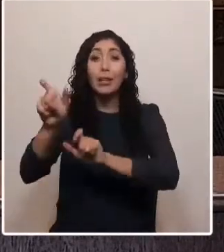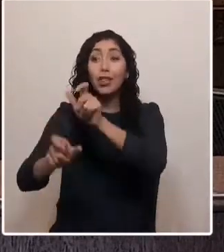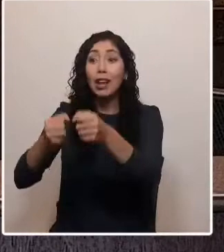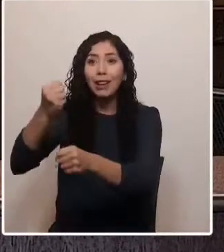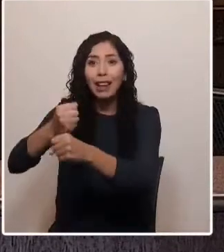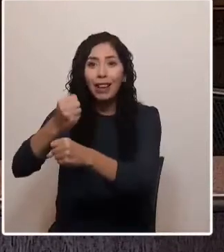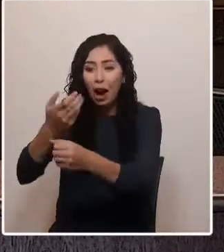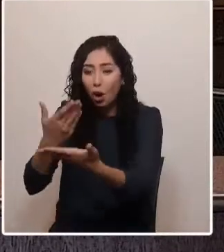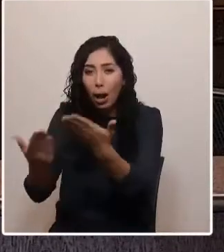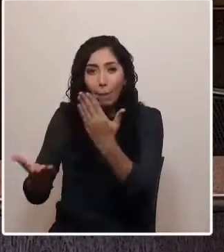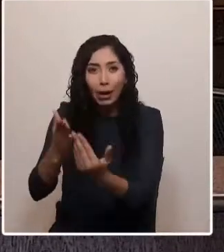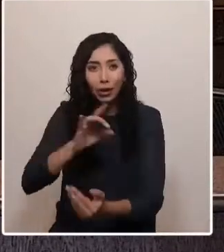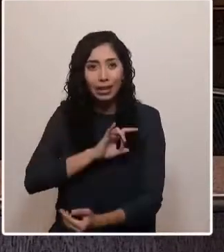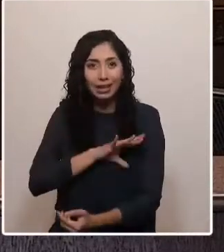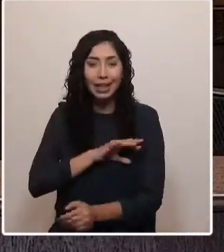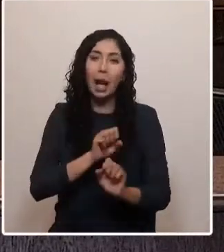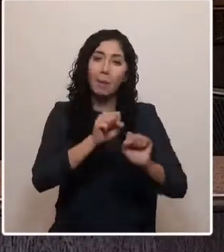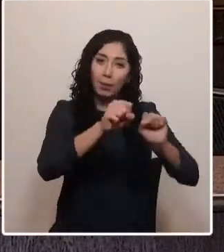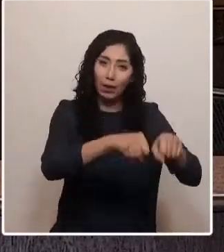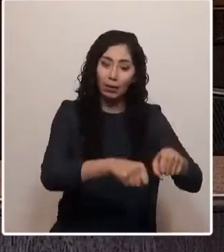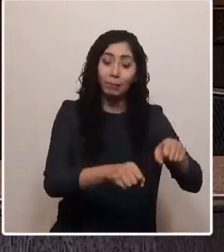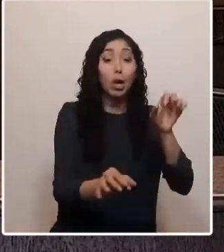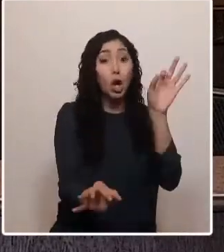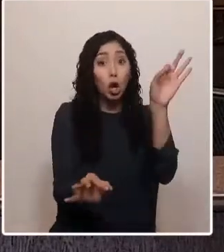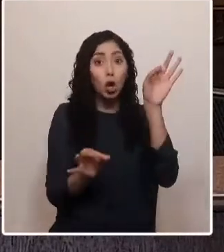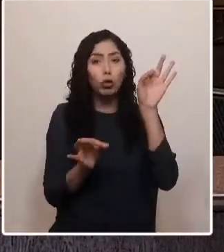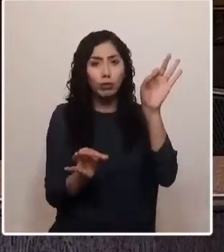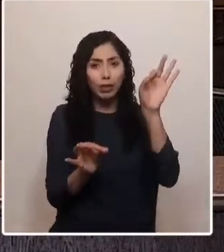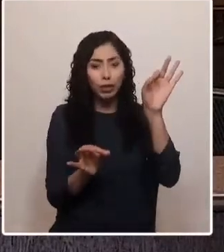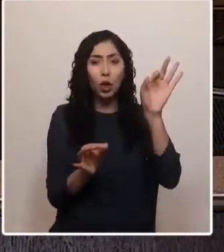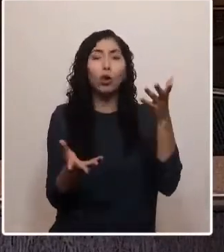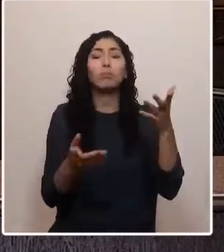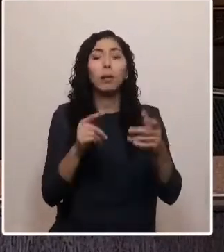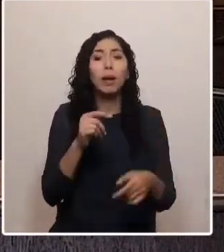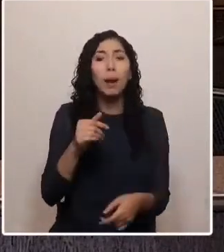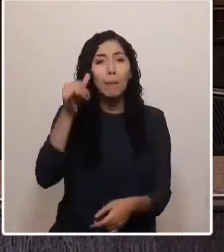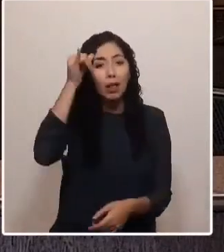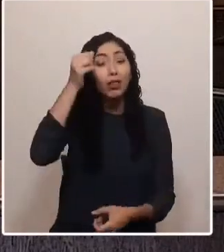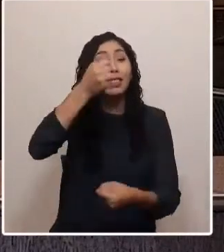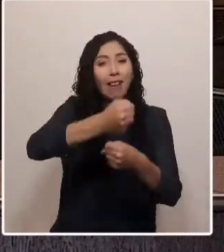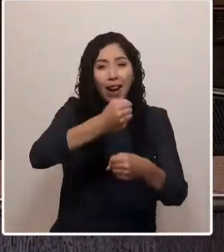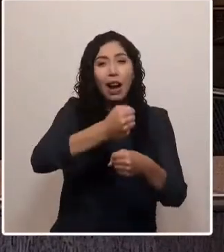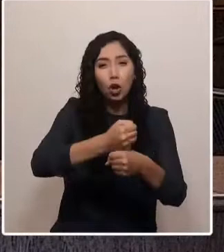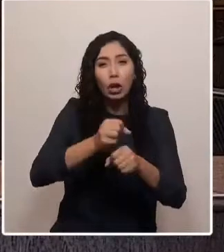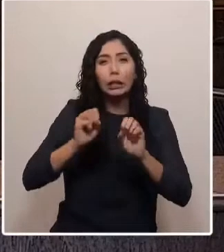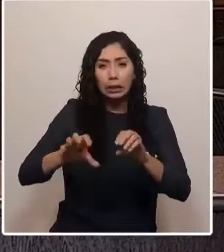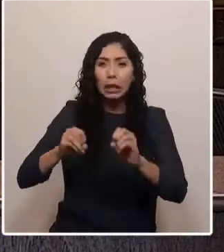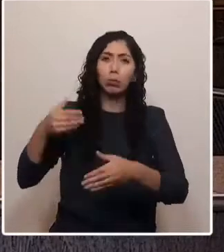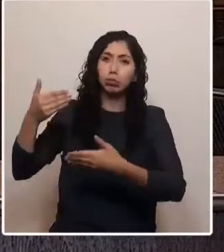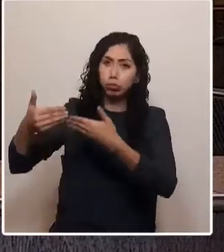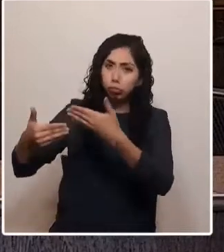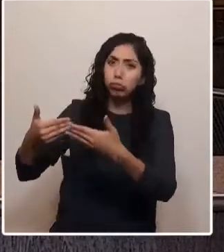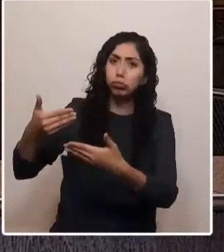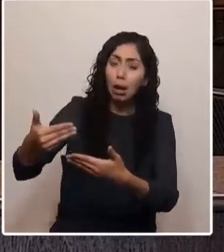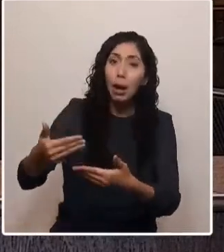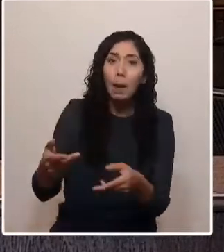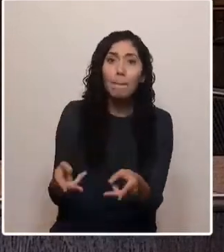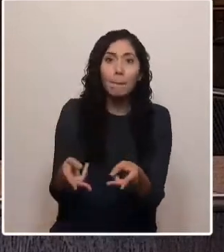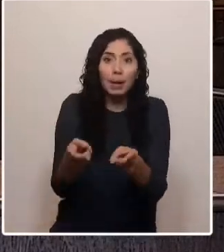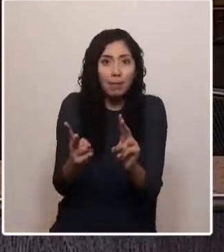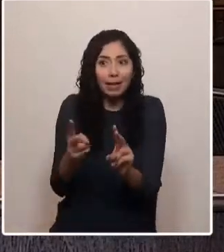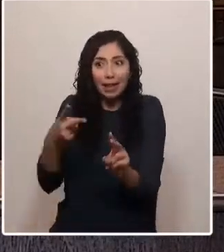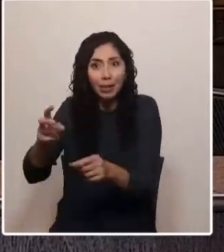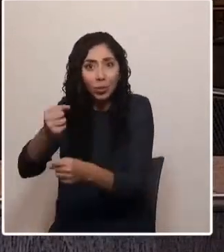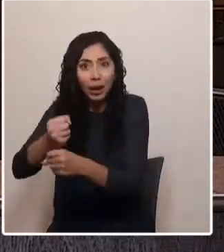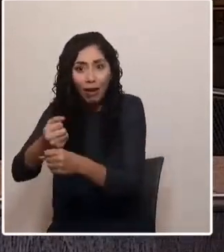artesanos de Chile, un oficio que se transmite de generación en generación y permite a través de estas obras únicas